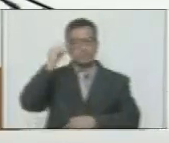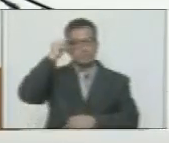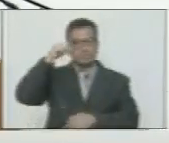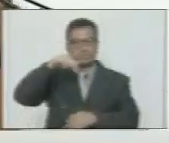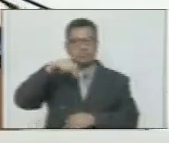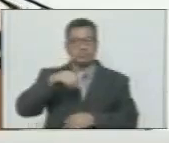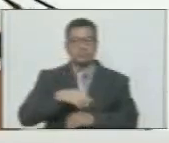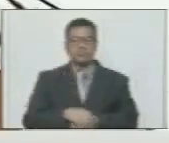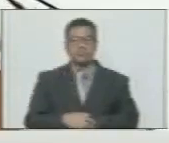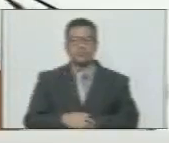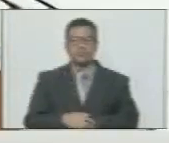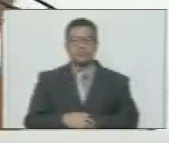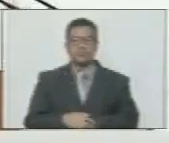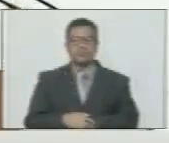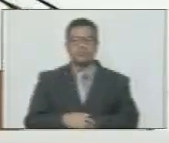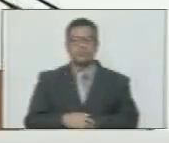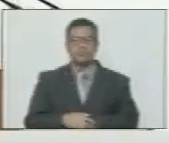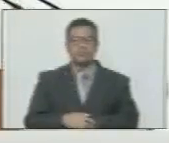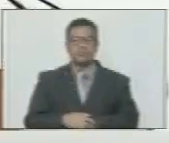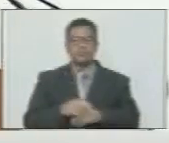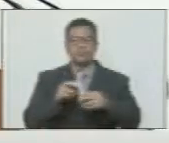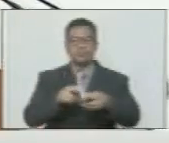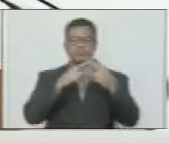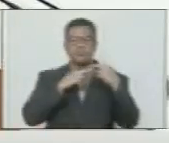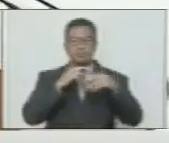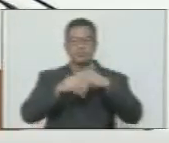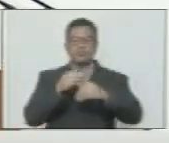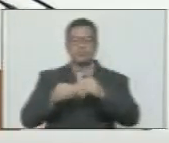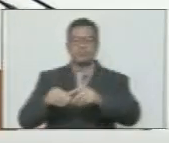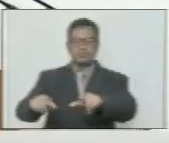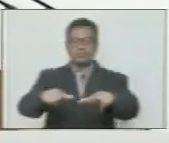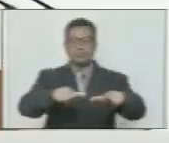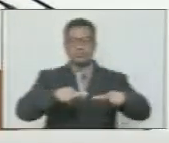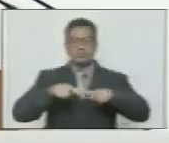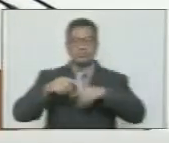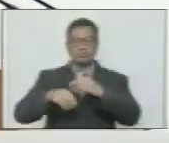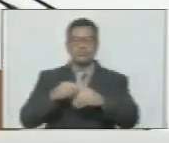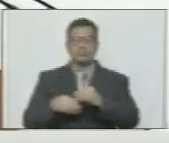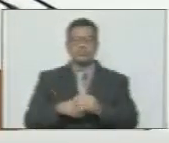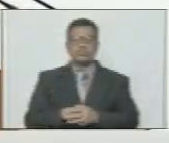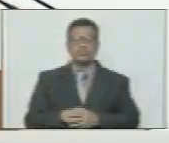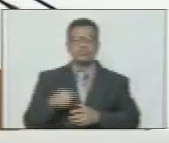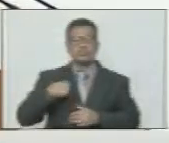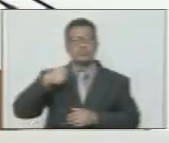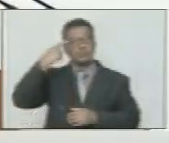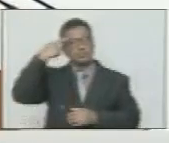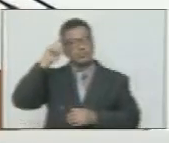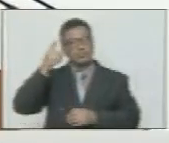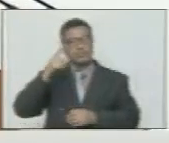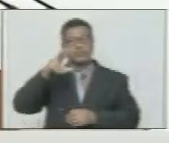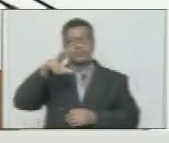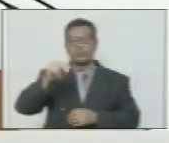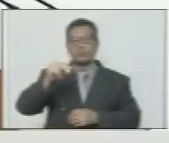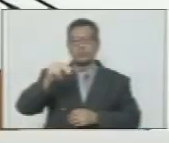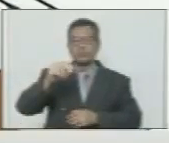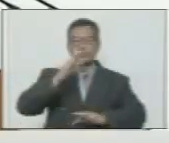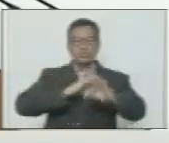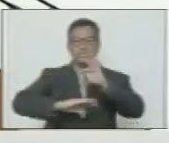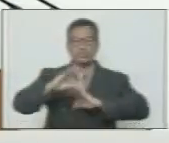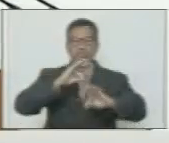Hoy nos toca asumir este espacio y quizás no estamos